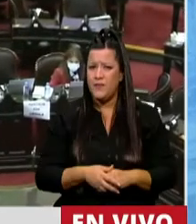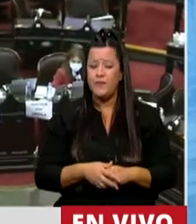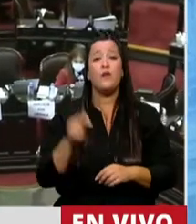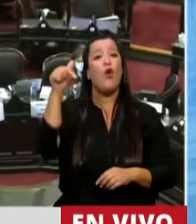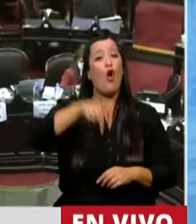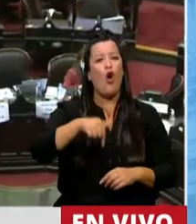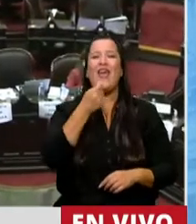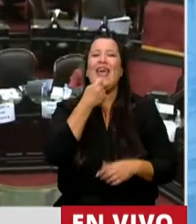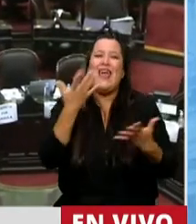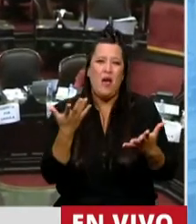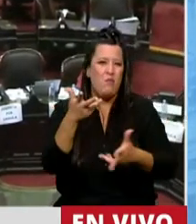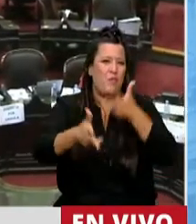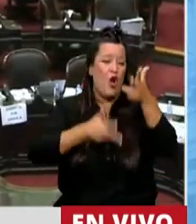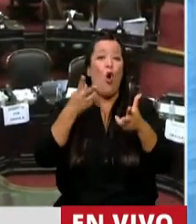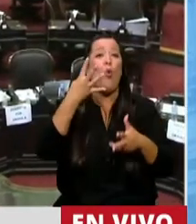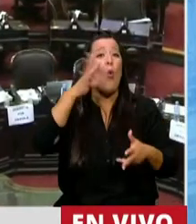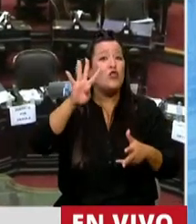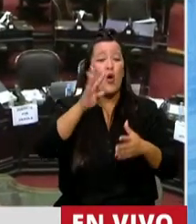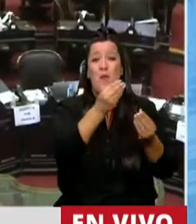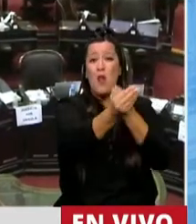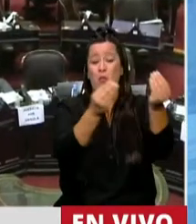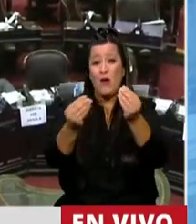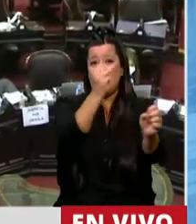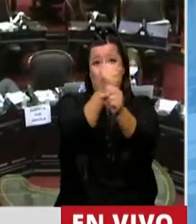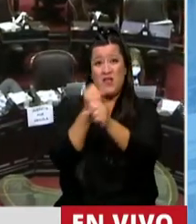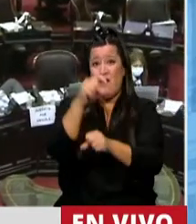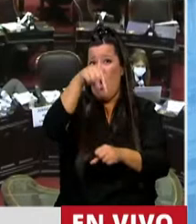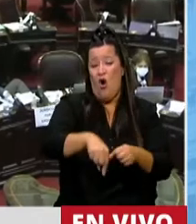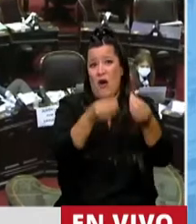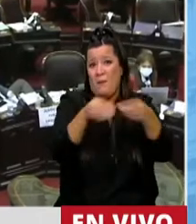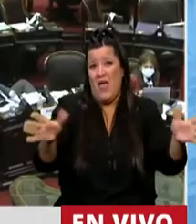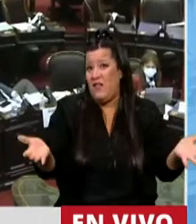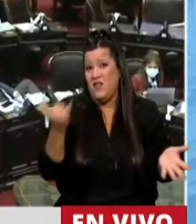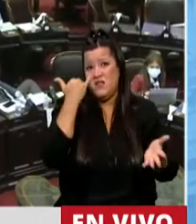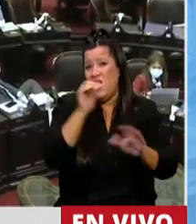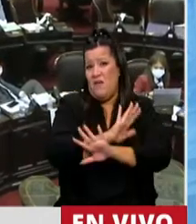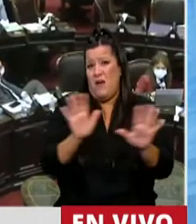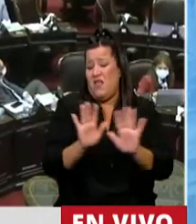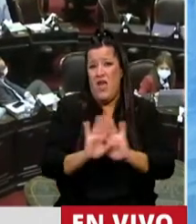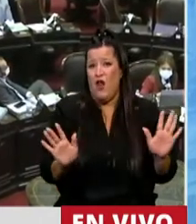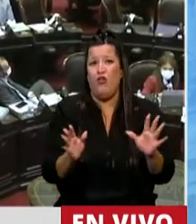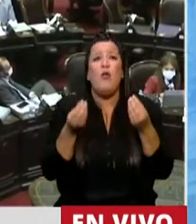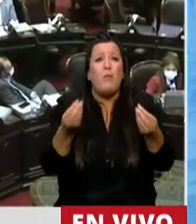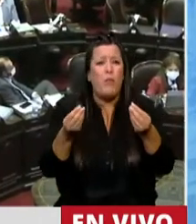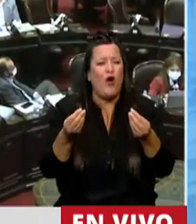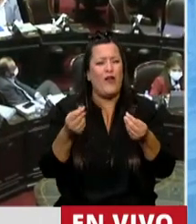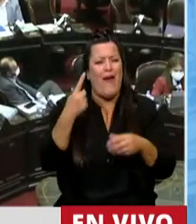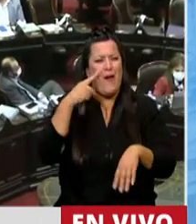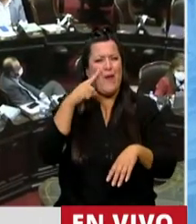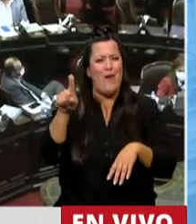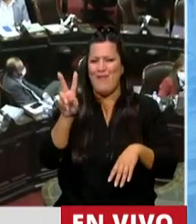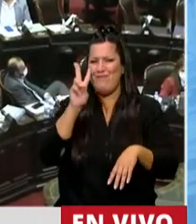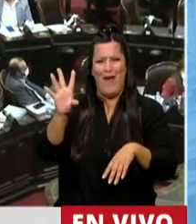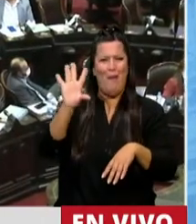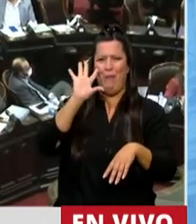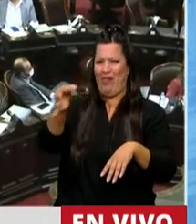como ejemplo estos más de 4.000 puestos de trabajo que ya han caído, porque la mala intención que vemos